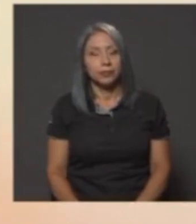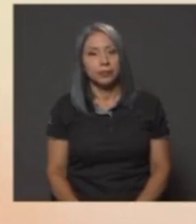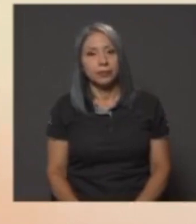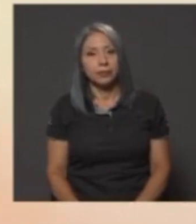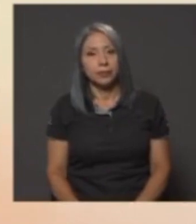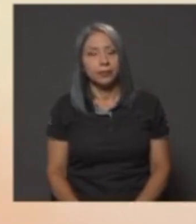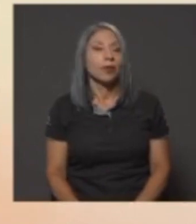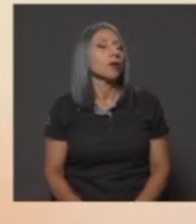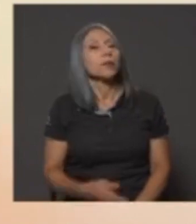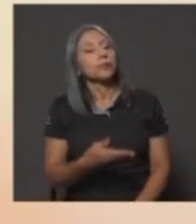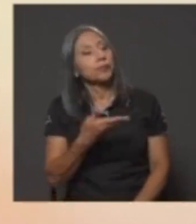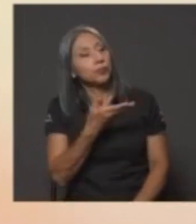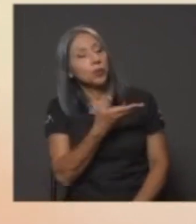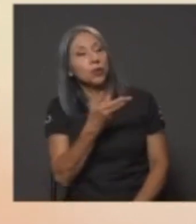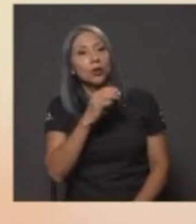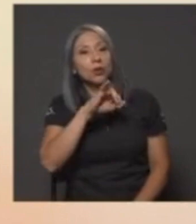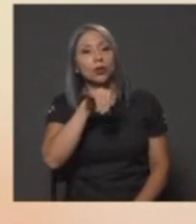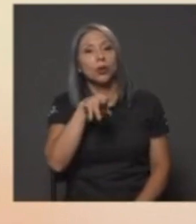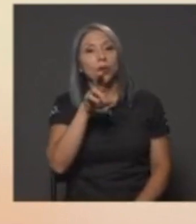Don